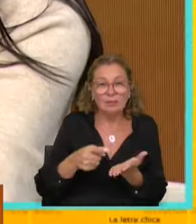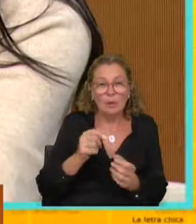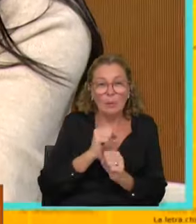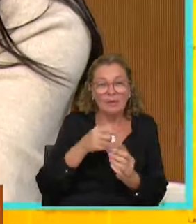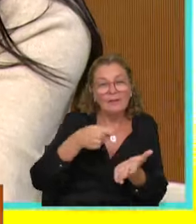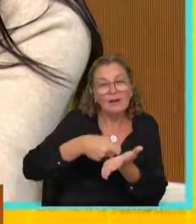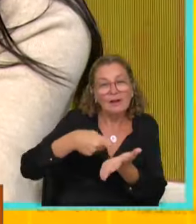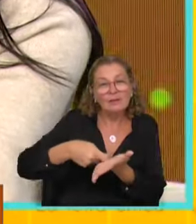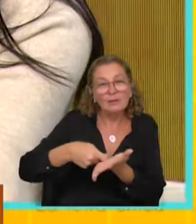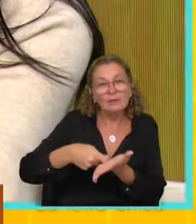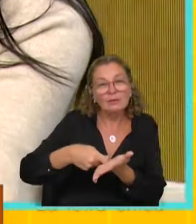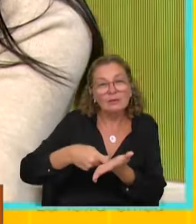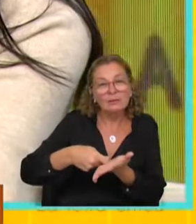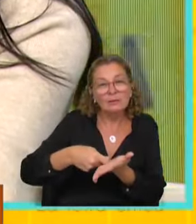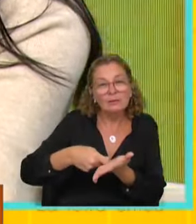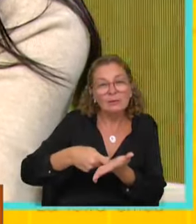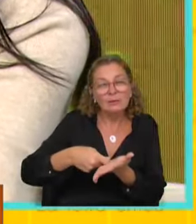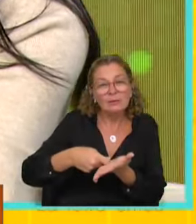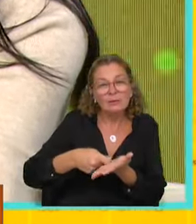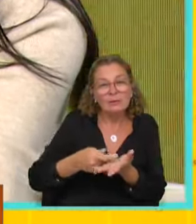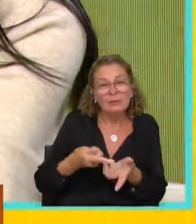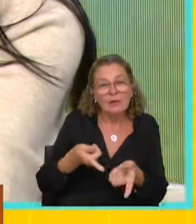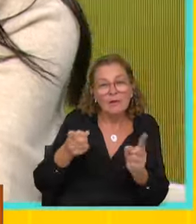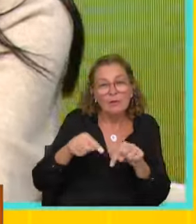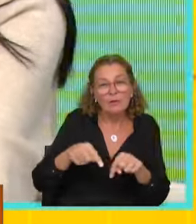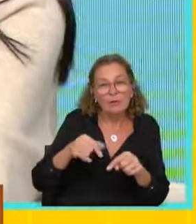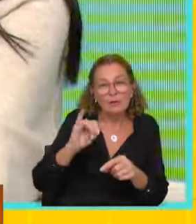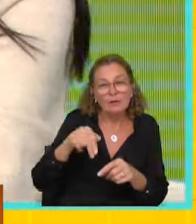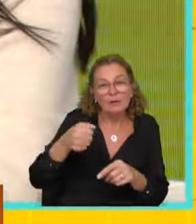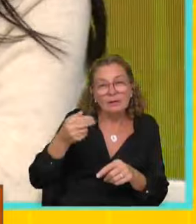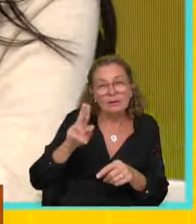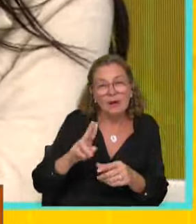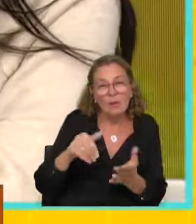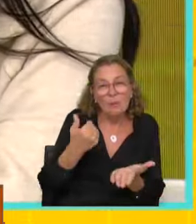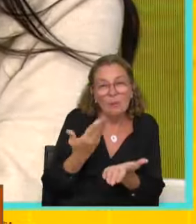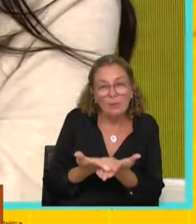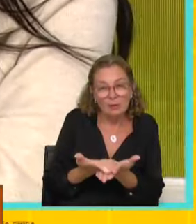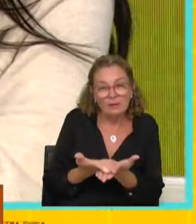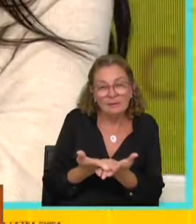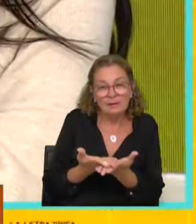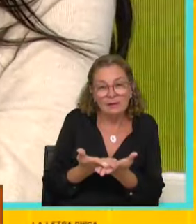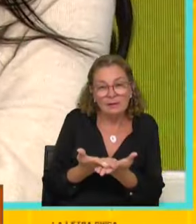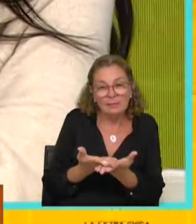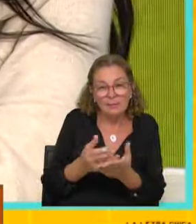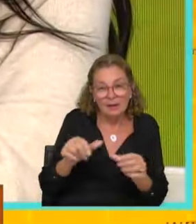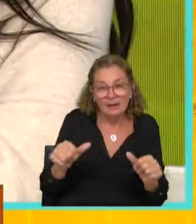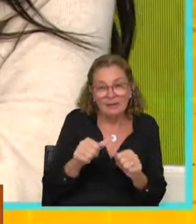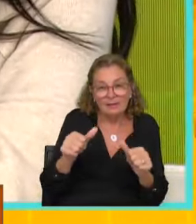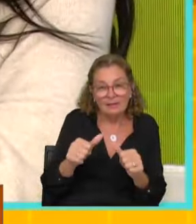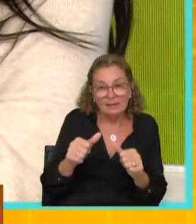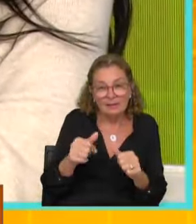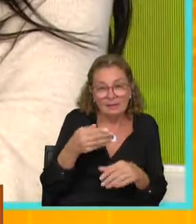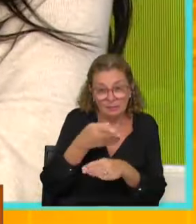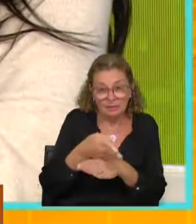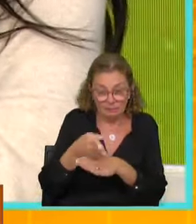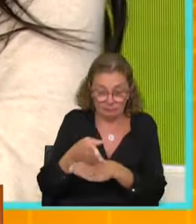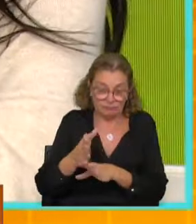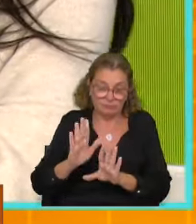financiados con el dinero que fue devuelto por in propuestas para poder haber generado una intervención